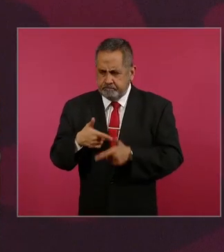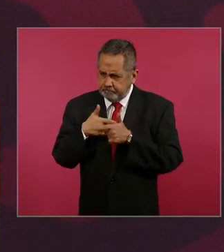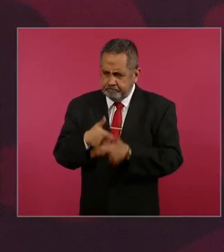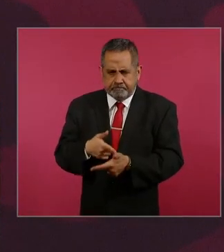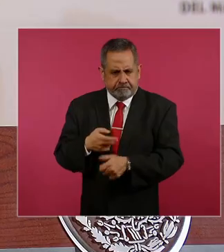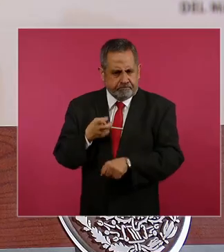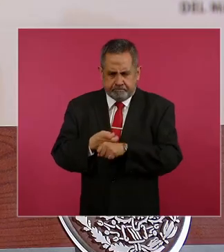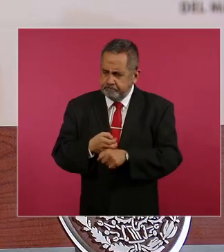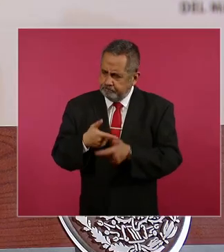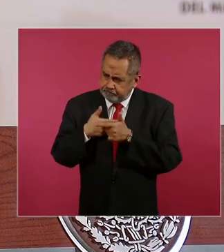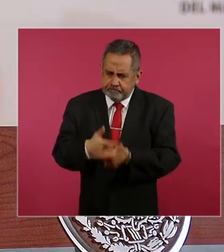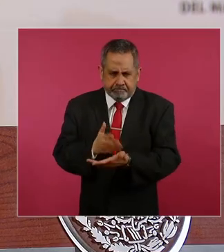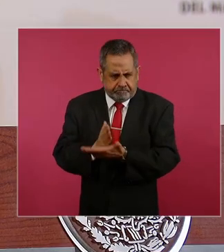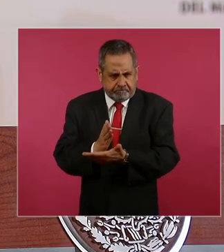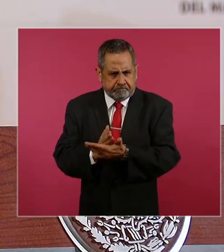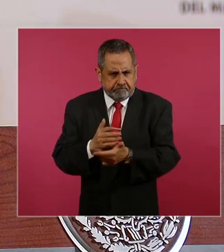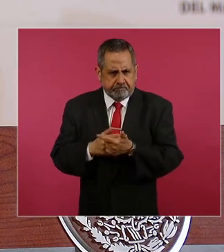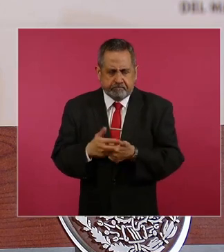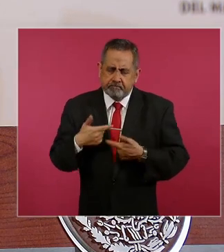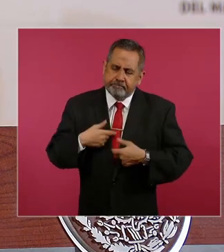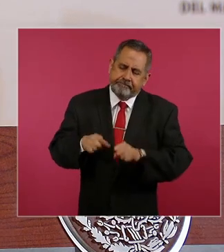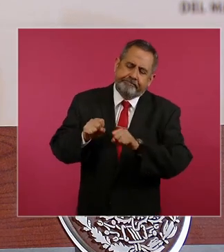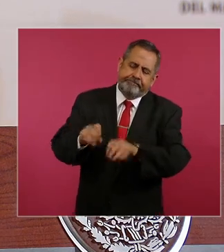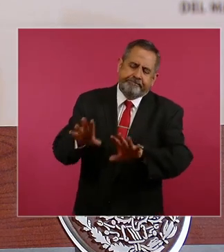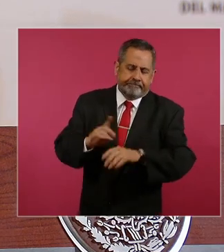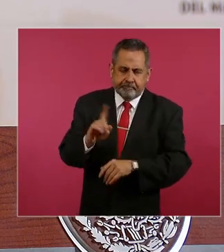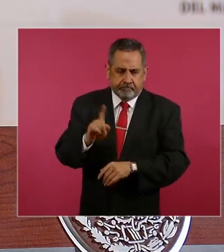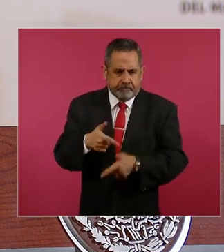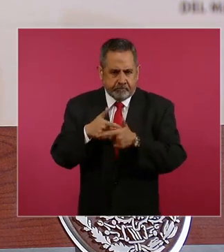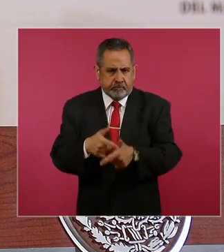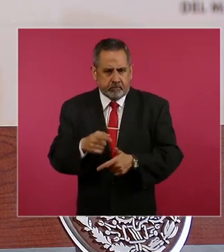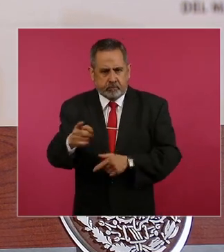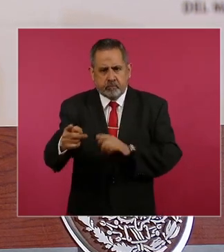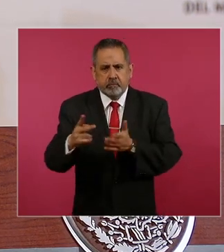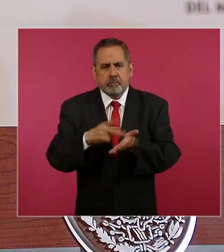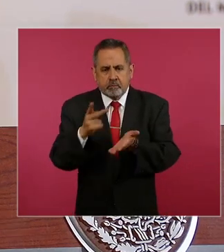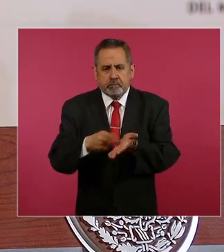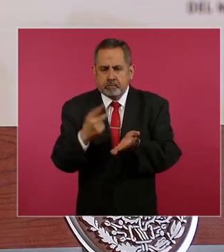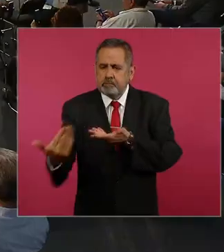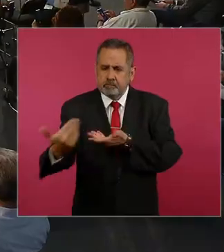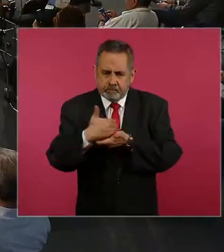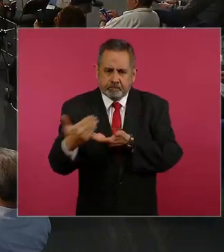perseverantes, no nos vamos a cansar y tú vas a estar viniendo aquí